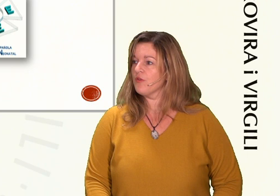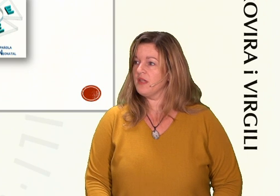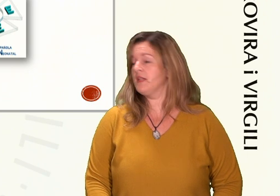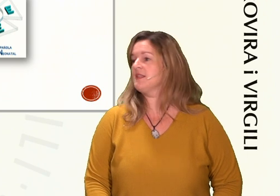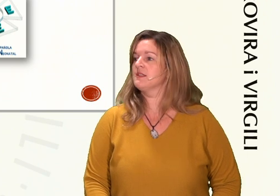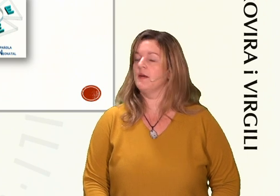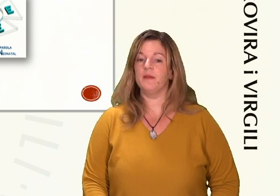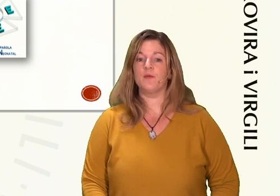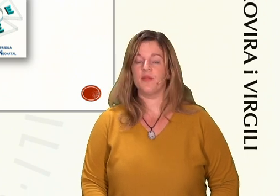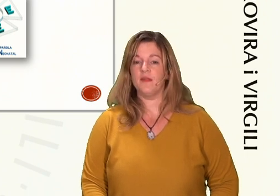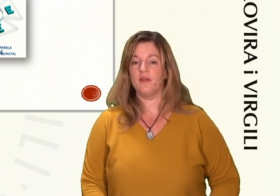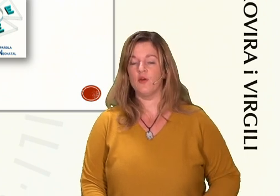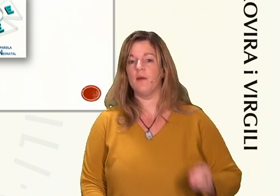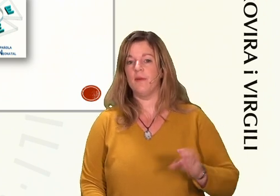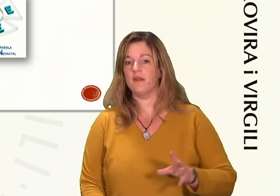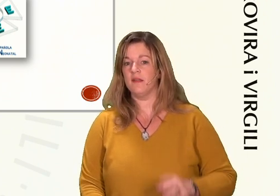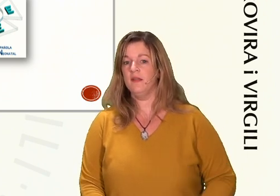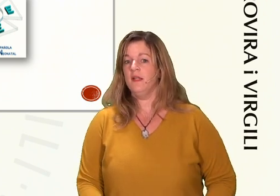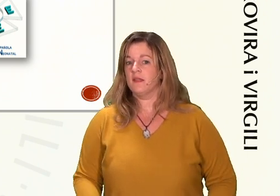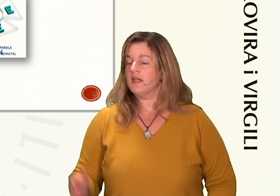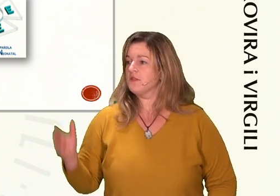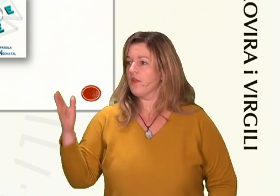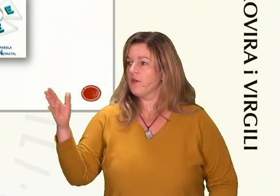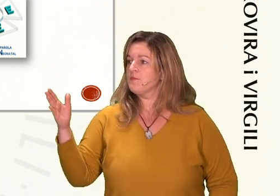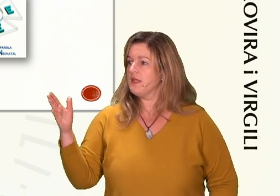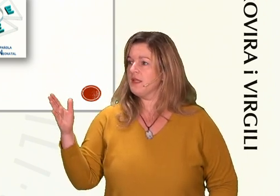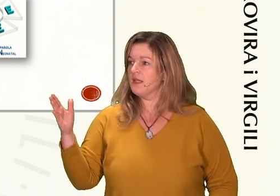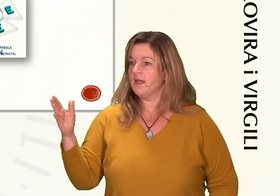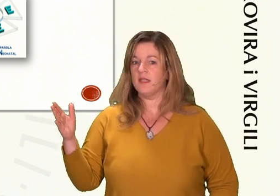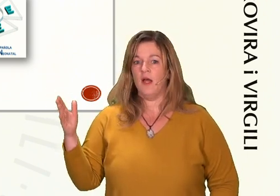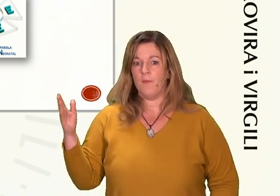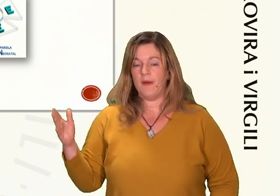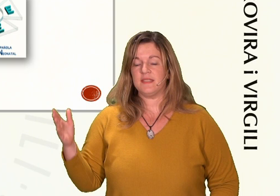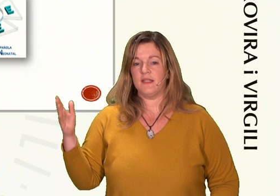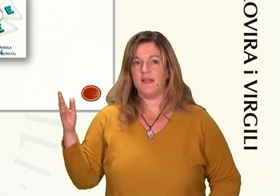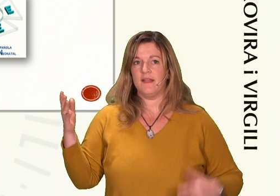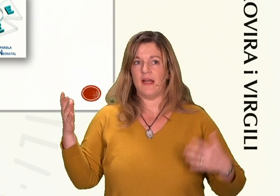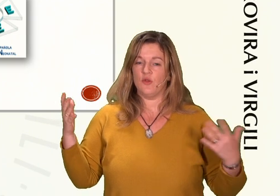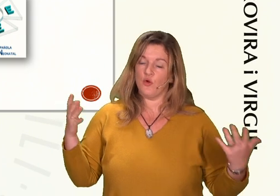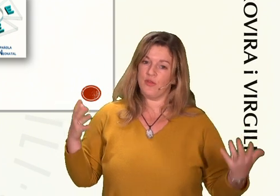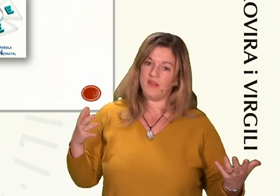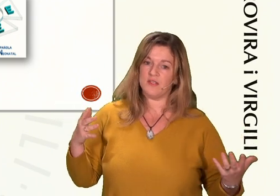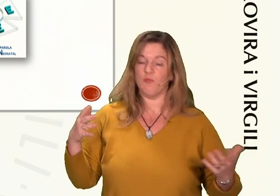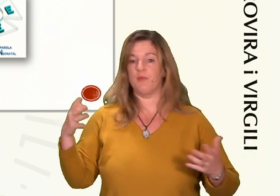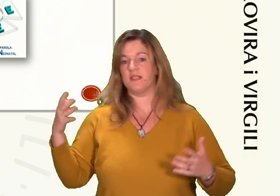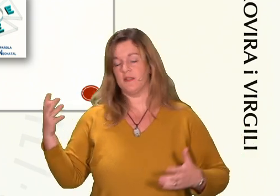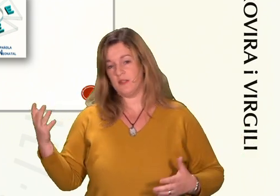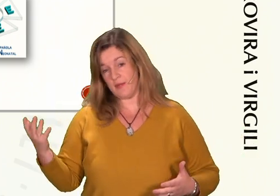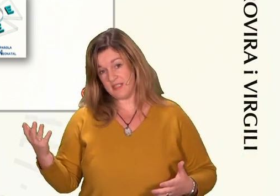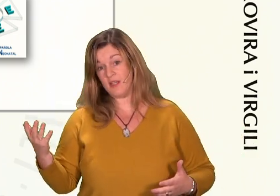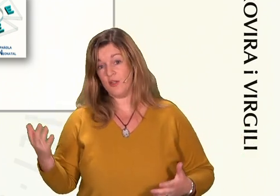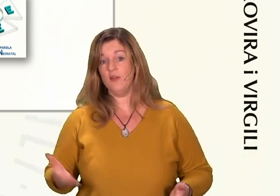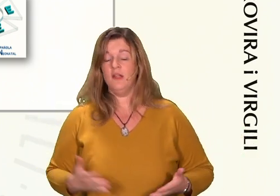Dichos docentes también proceden y forman parte de las asociaciones pediátricas más tanto conocidas como